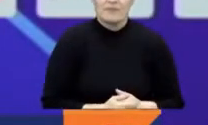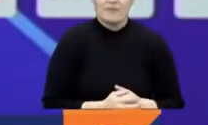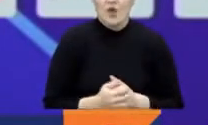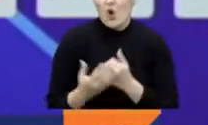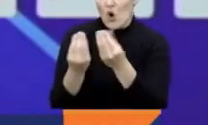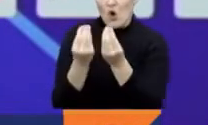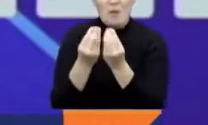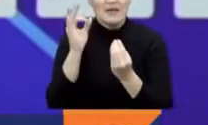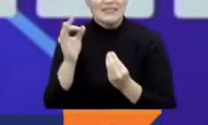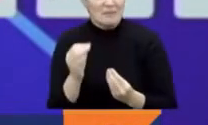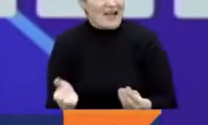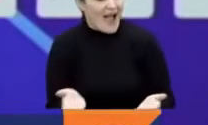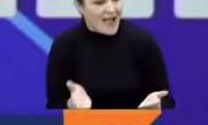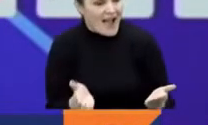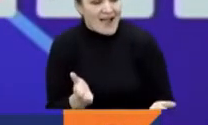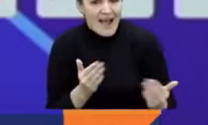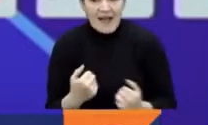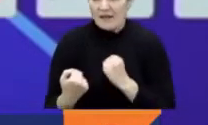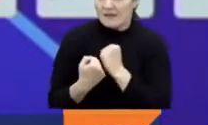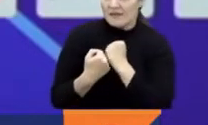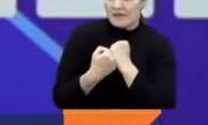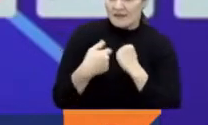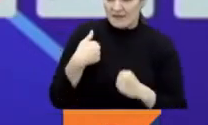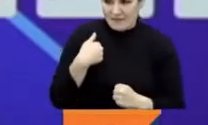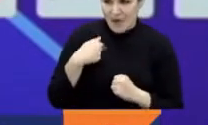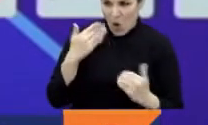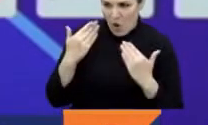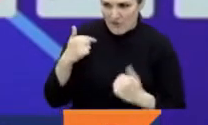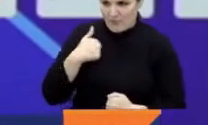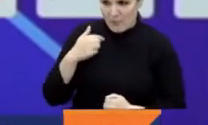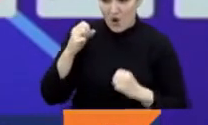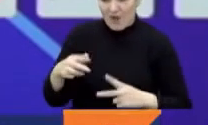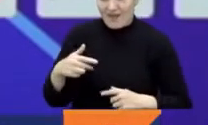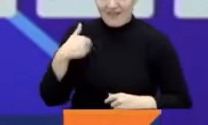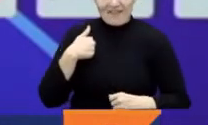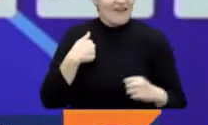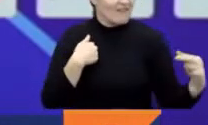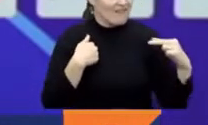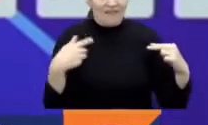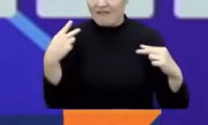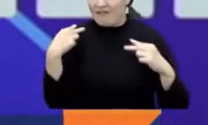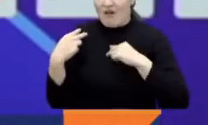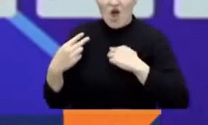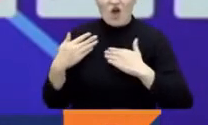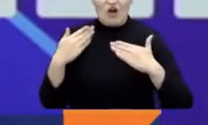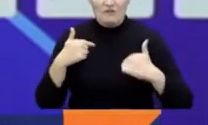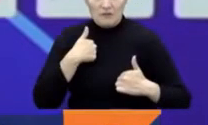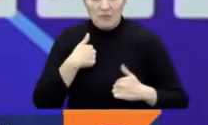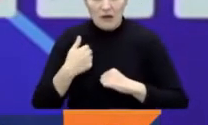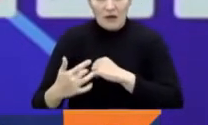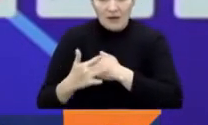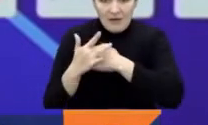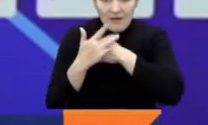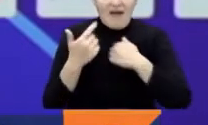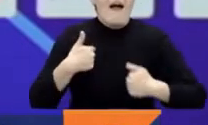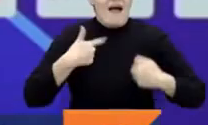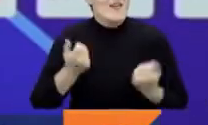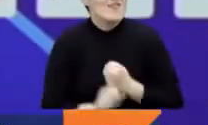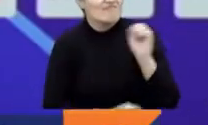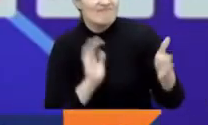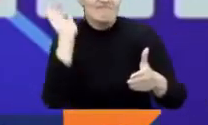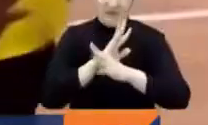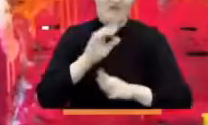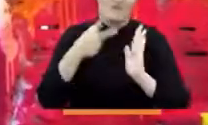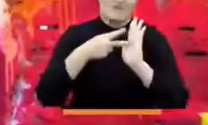eran, sigue la tirando, confiamos en ti, y esa confianza de mis compañeros y el entrenador es lo que me ayuda a definir los momentos que